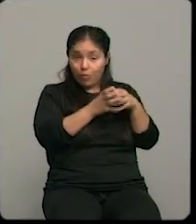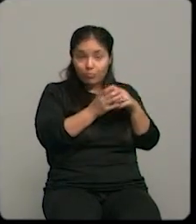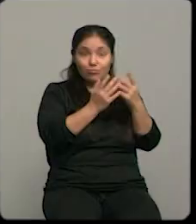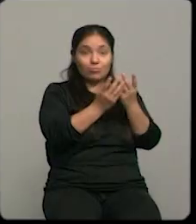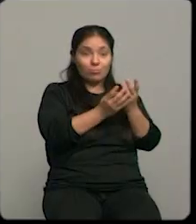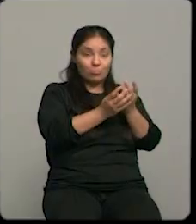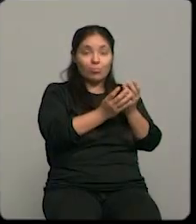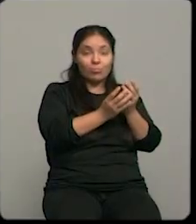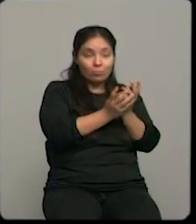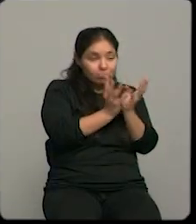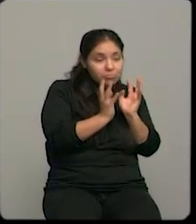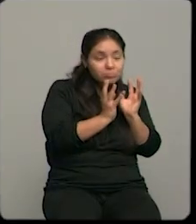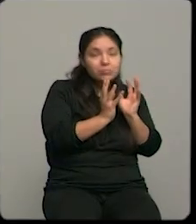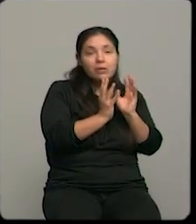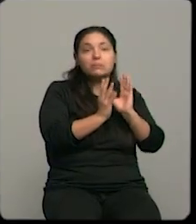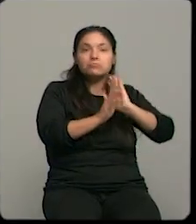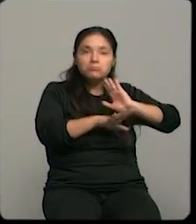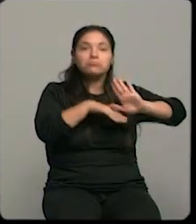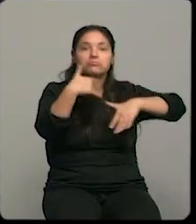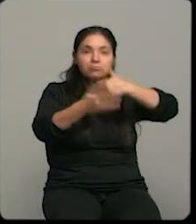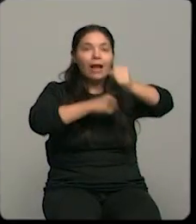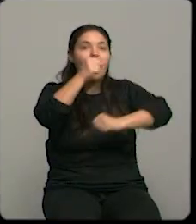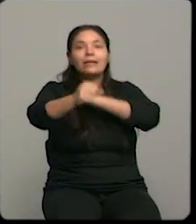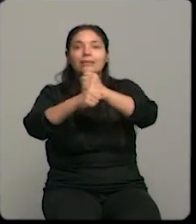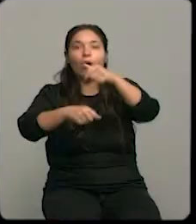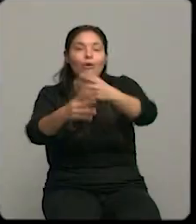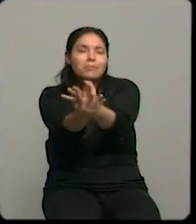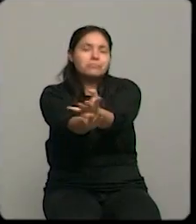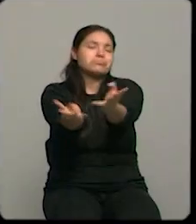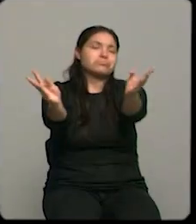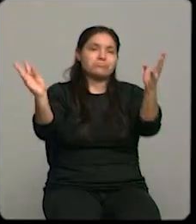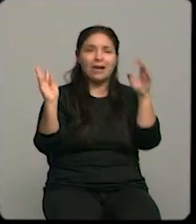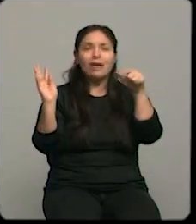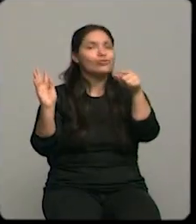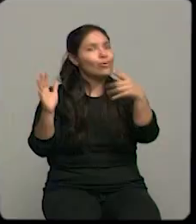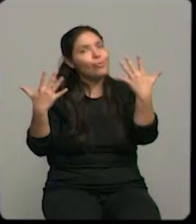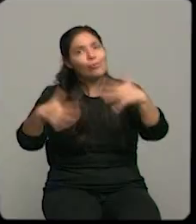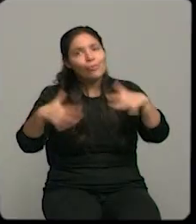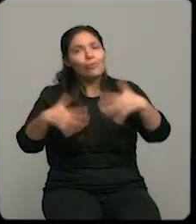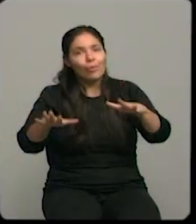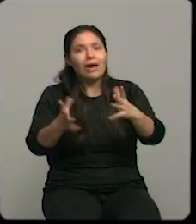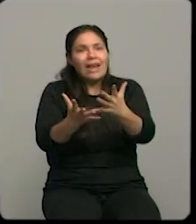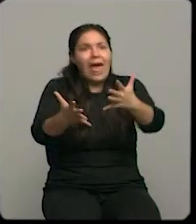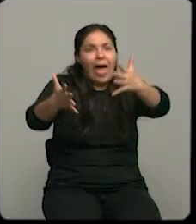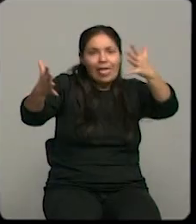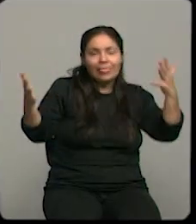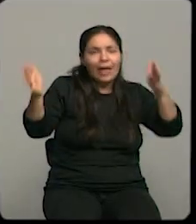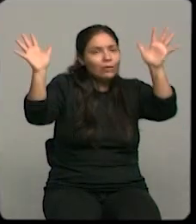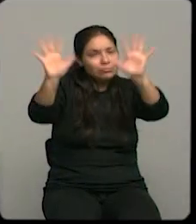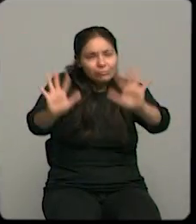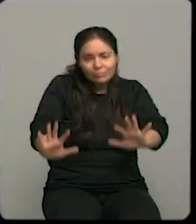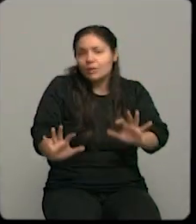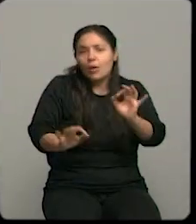llegamos a esta estructura, que es un mecanismo realmente complejo. Las orquestas sinfónicas son realmente una estructura organizacional